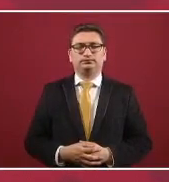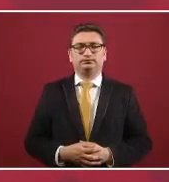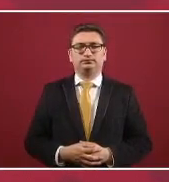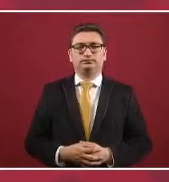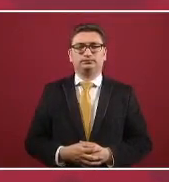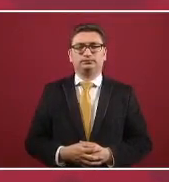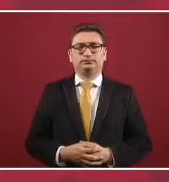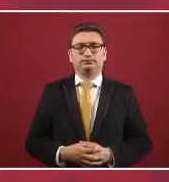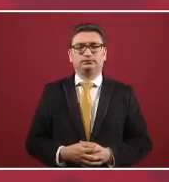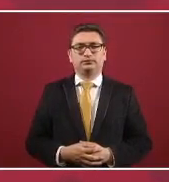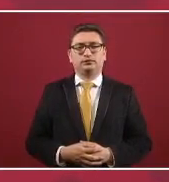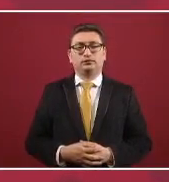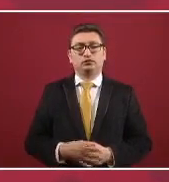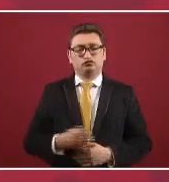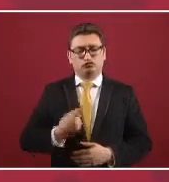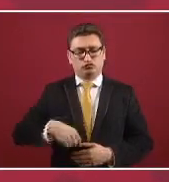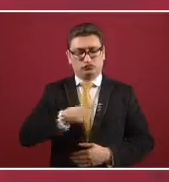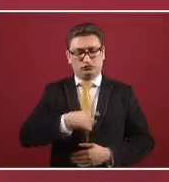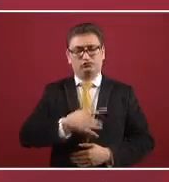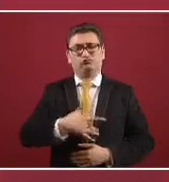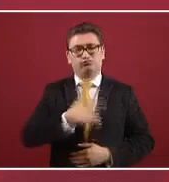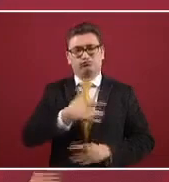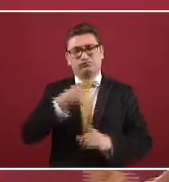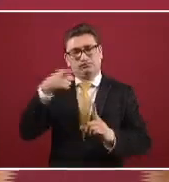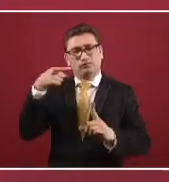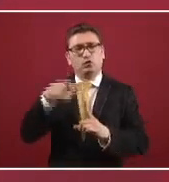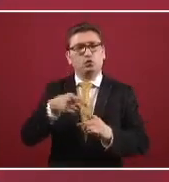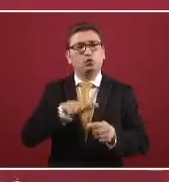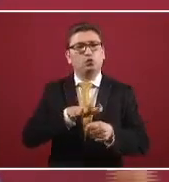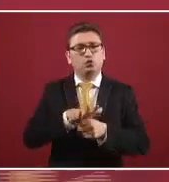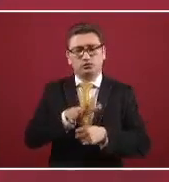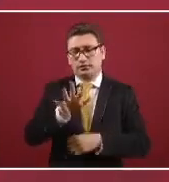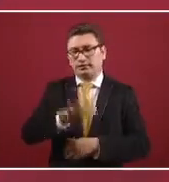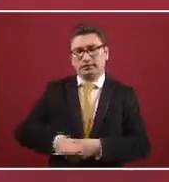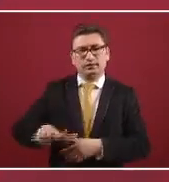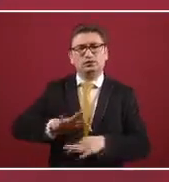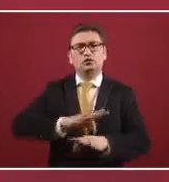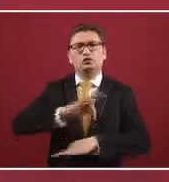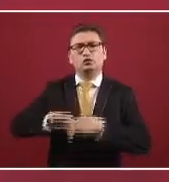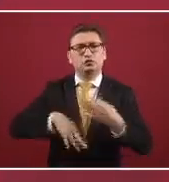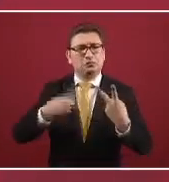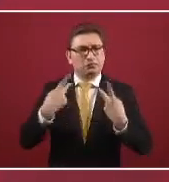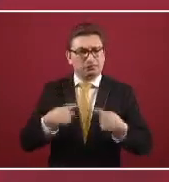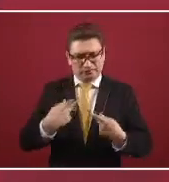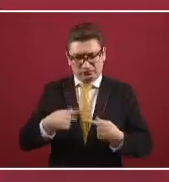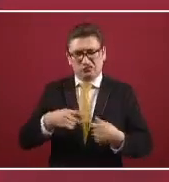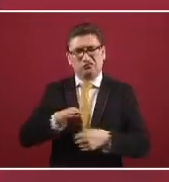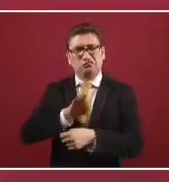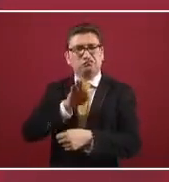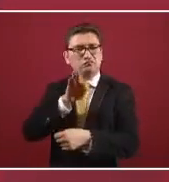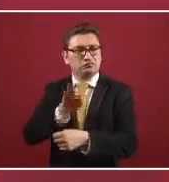se proteja a la población en el caso de que acepten,